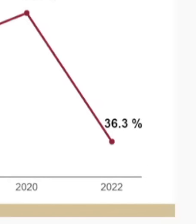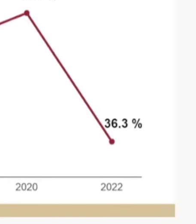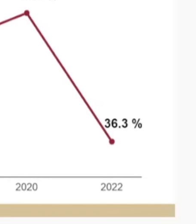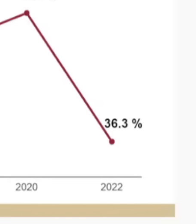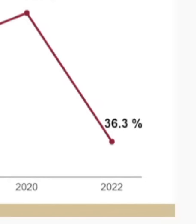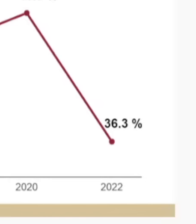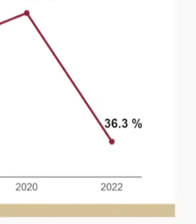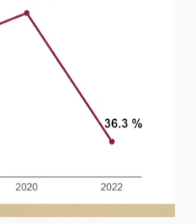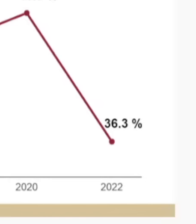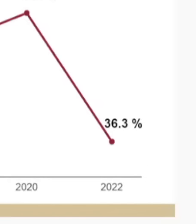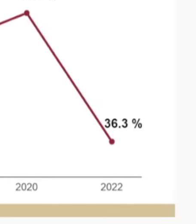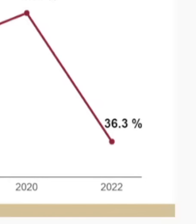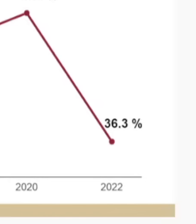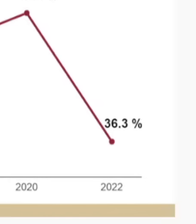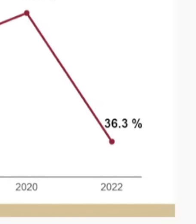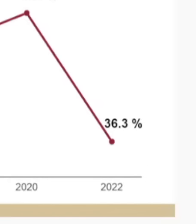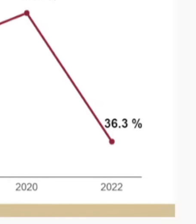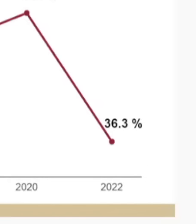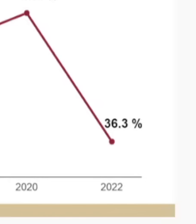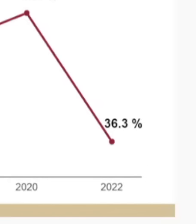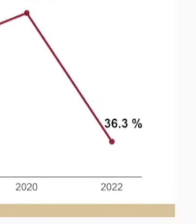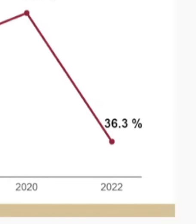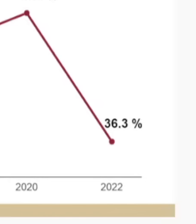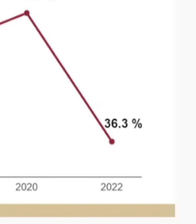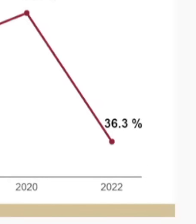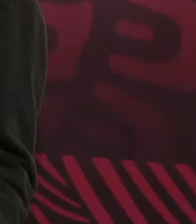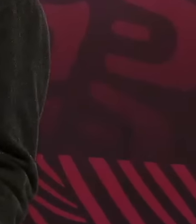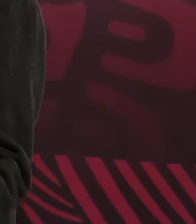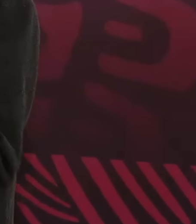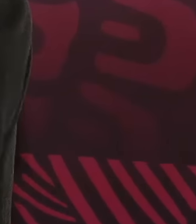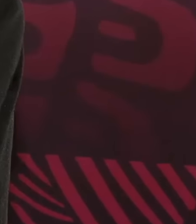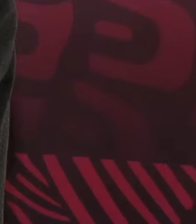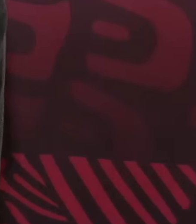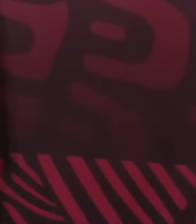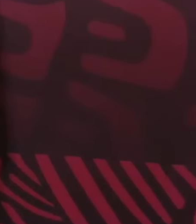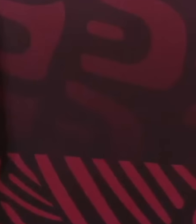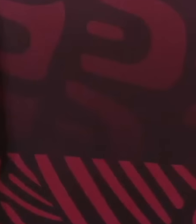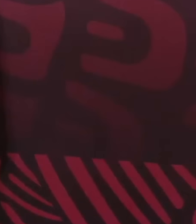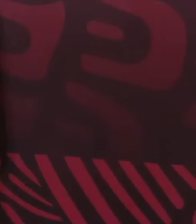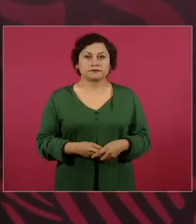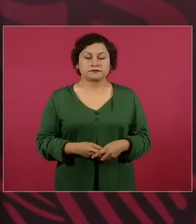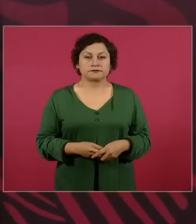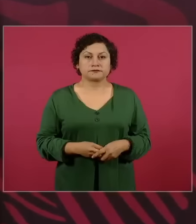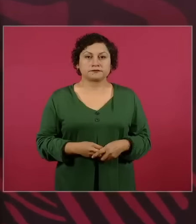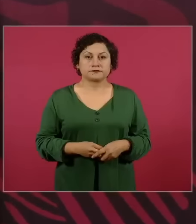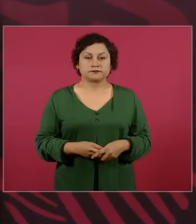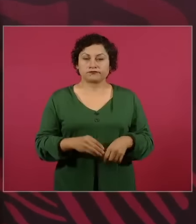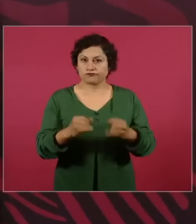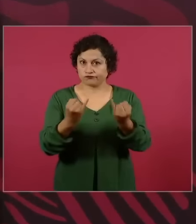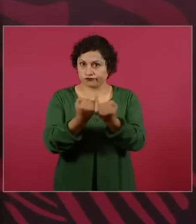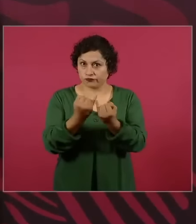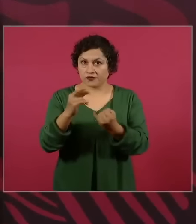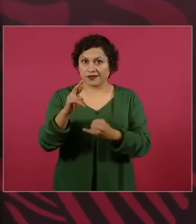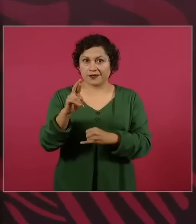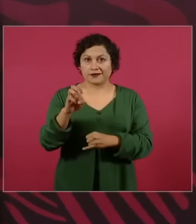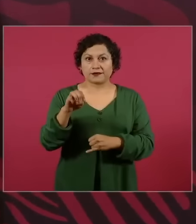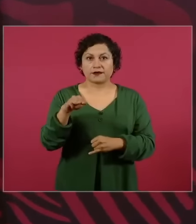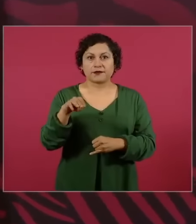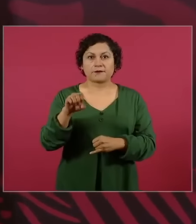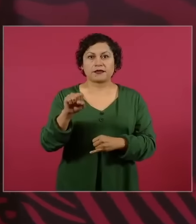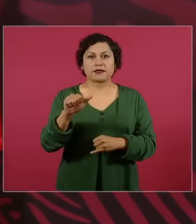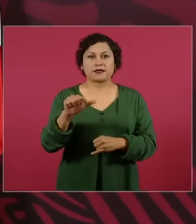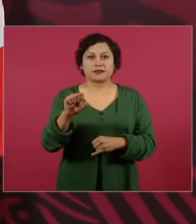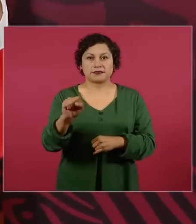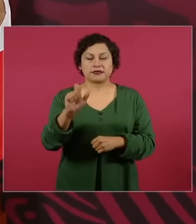Esto fue muy importante. Las remesas y la inversión en los